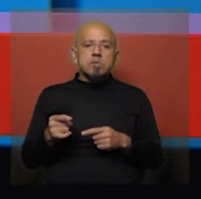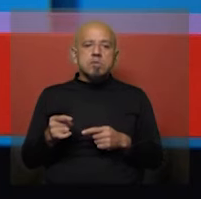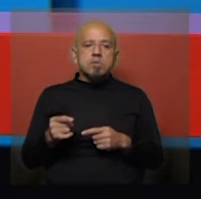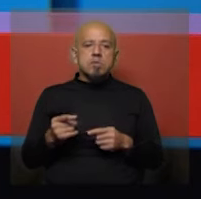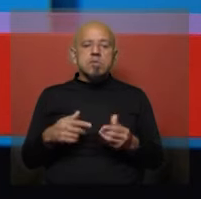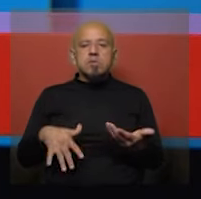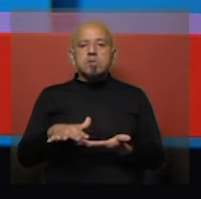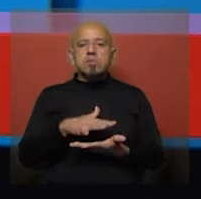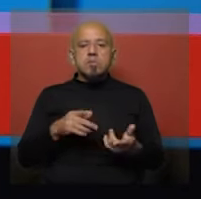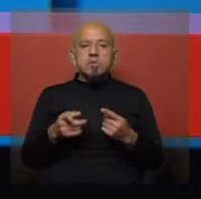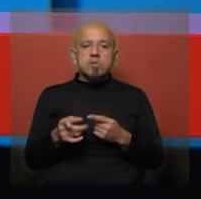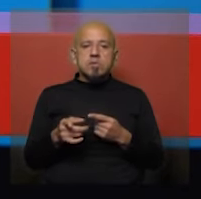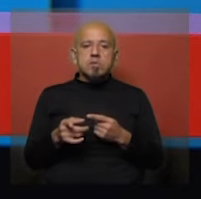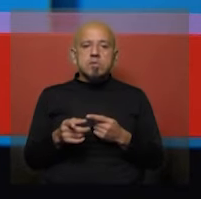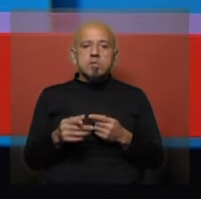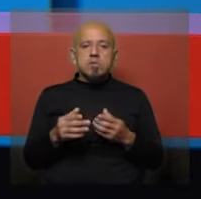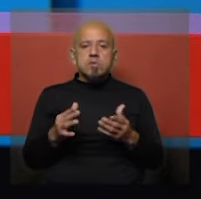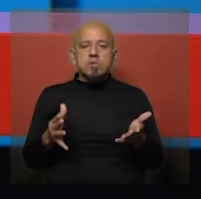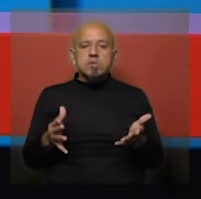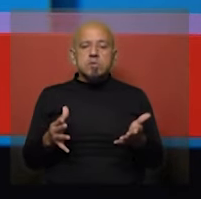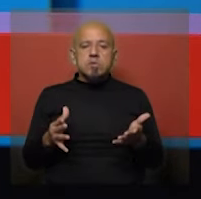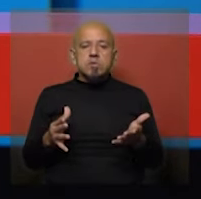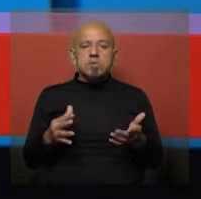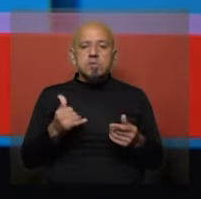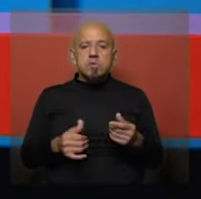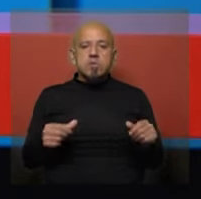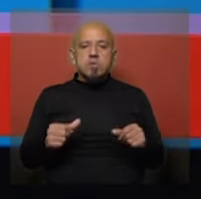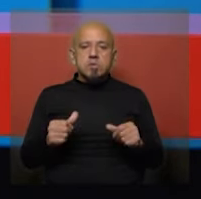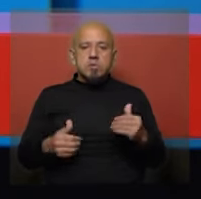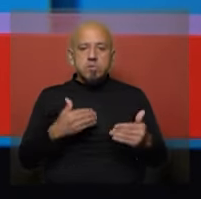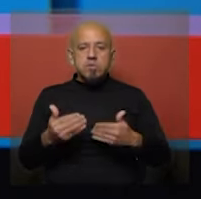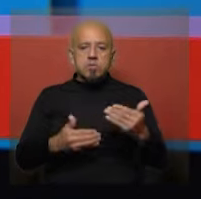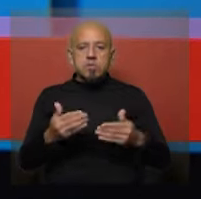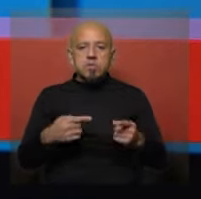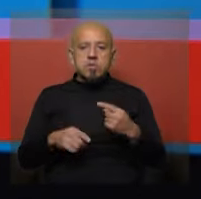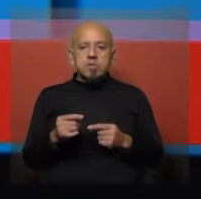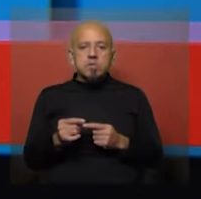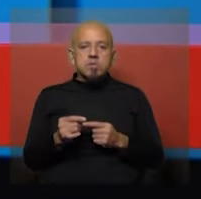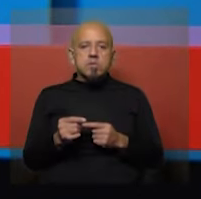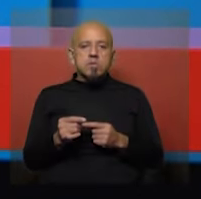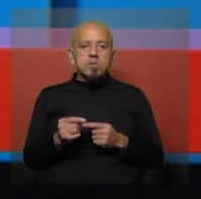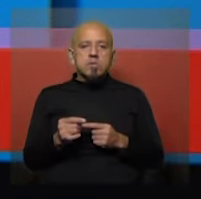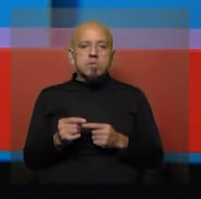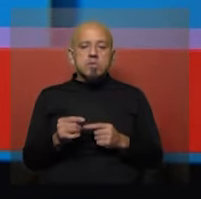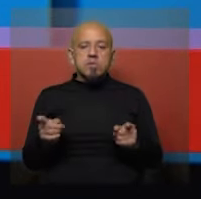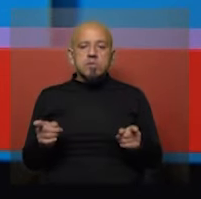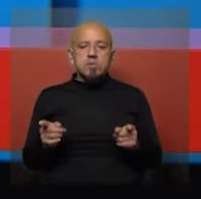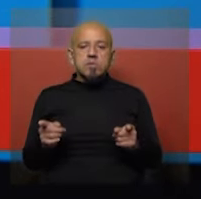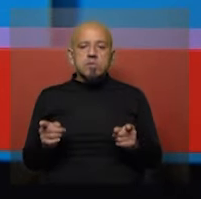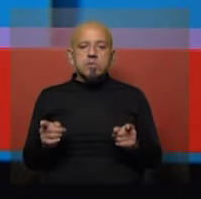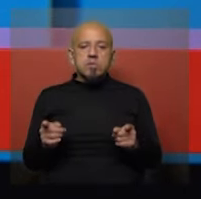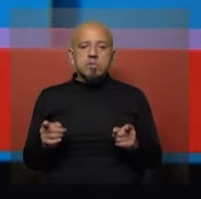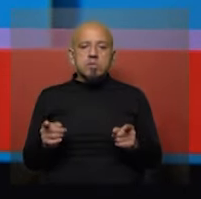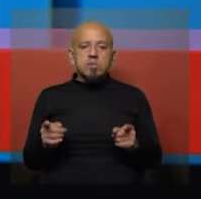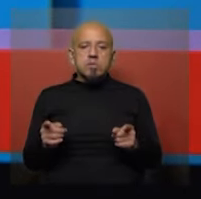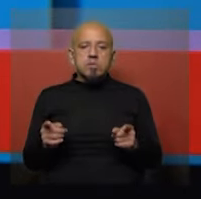situación pero si la víctima tiene que hacer todo un proceso posterior en otro juzgado de familia que no es el juzgado especializado que